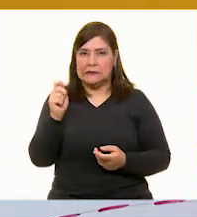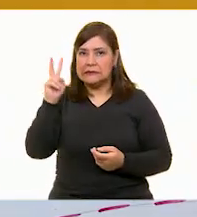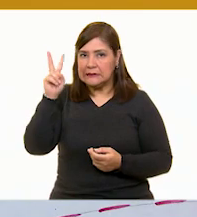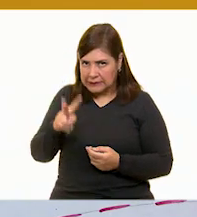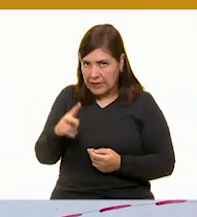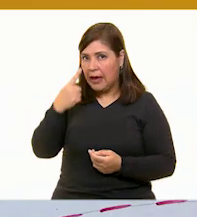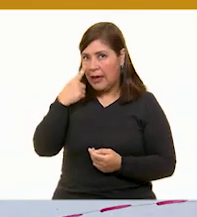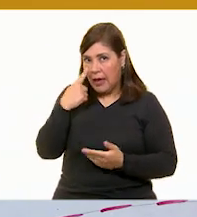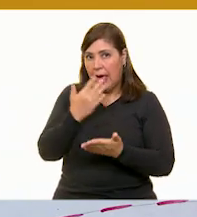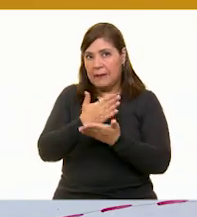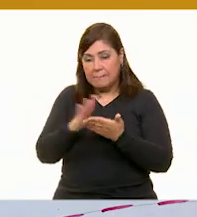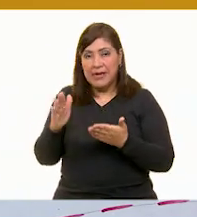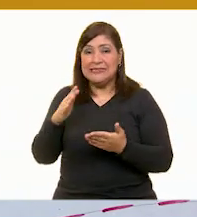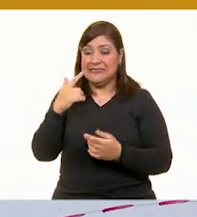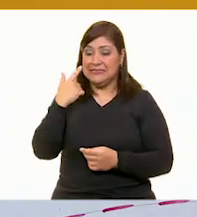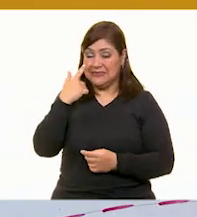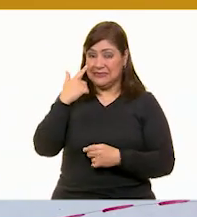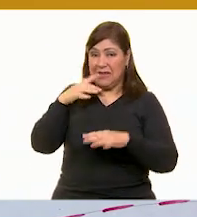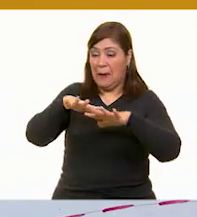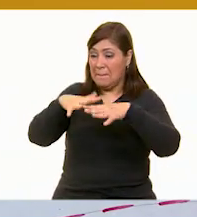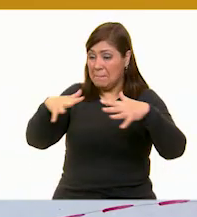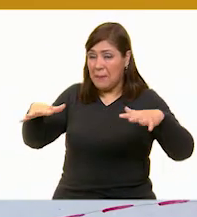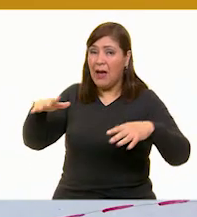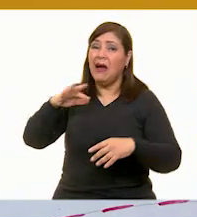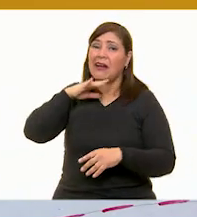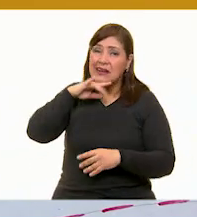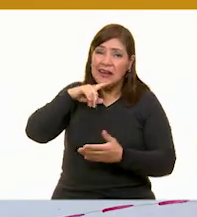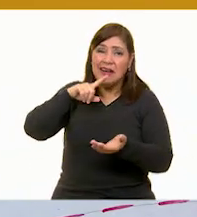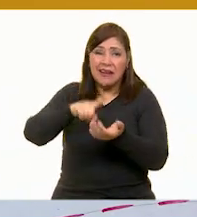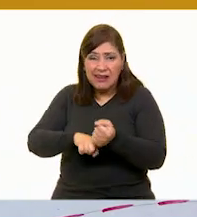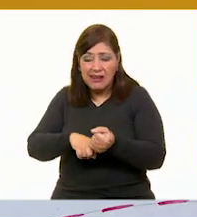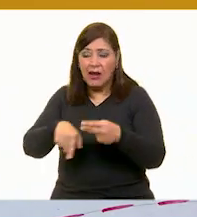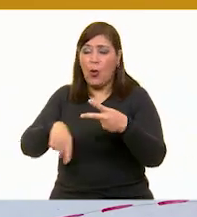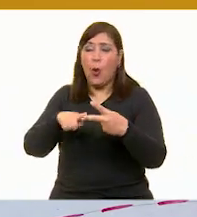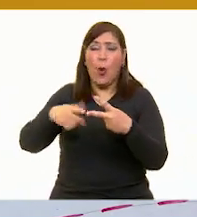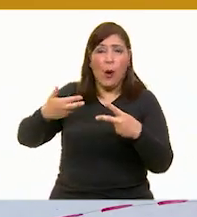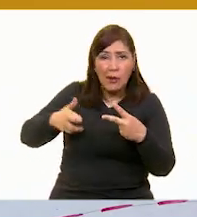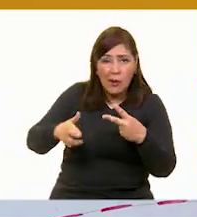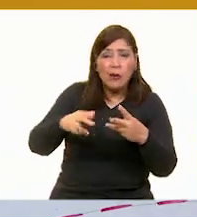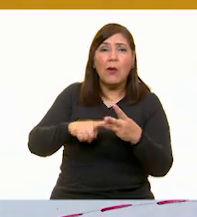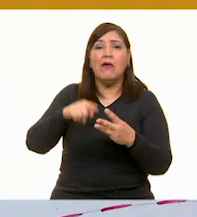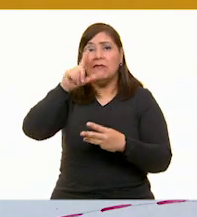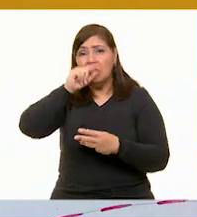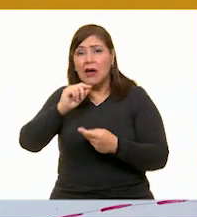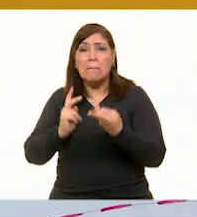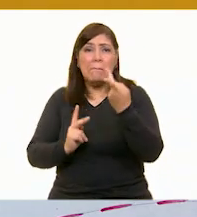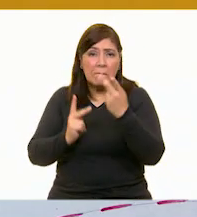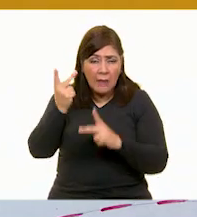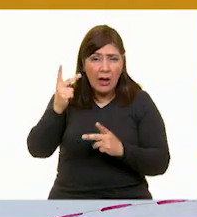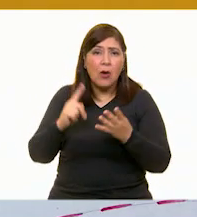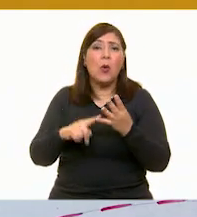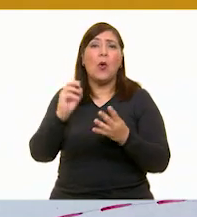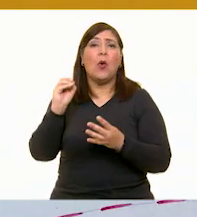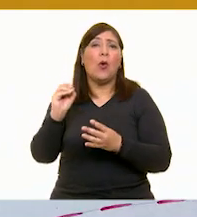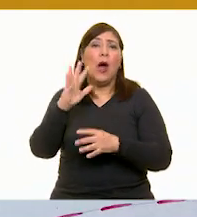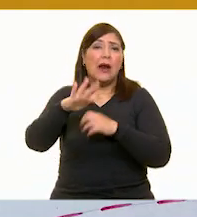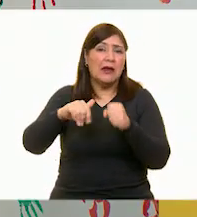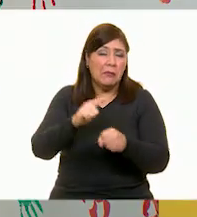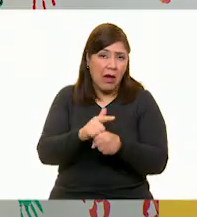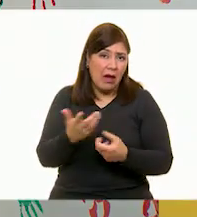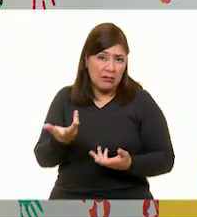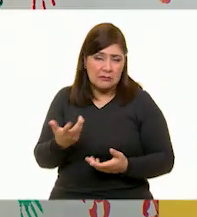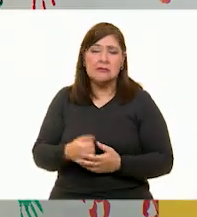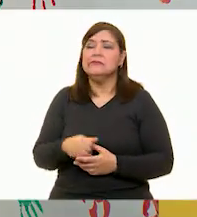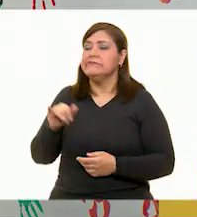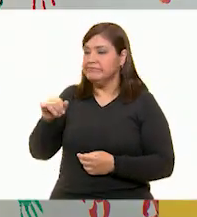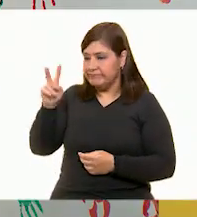pues contamina nuestros mares o ríos y afecta a las plantas y a los animales que viven en ellos. Claro